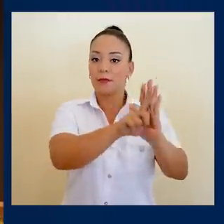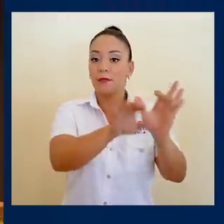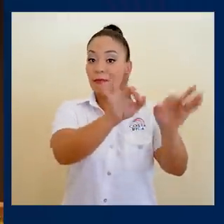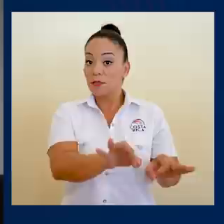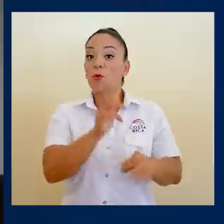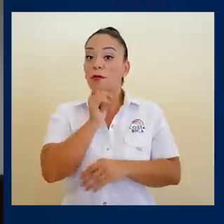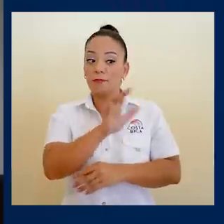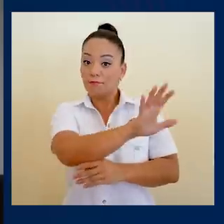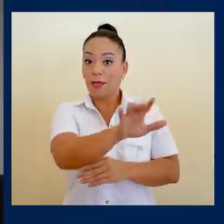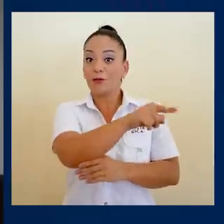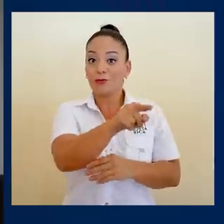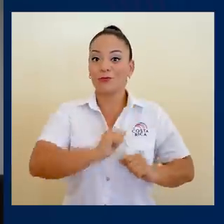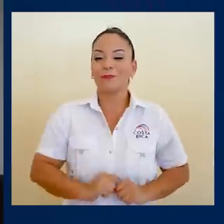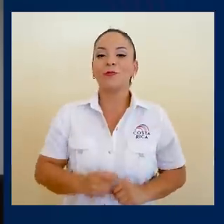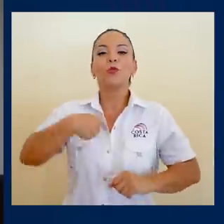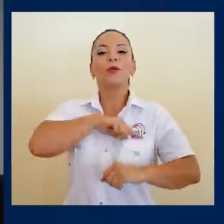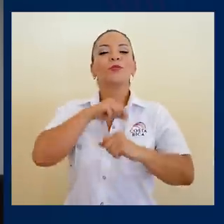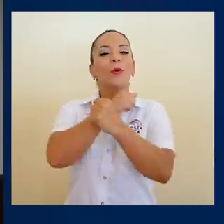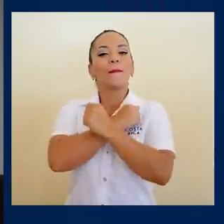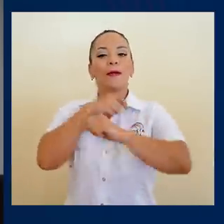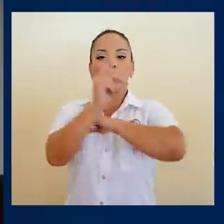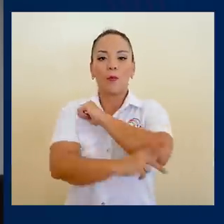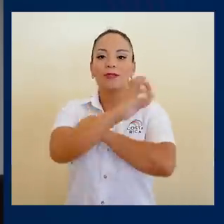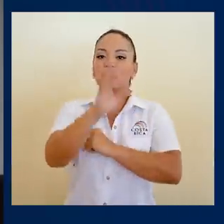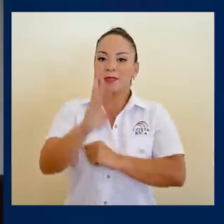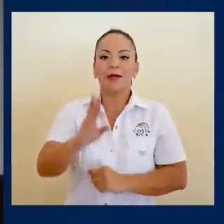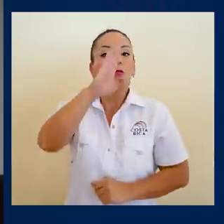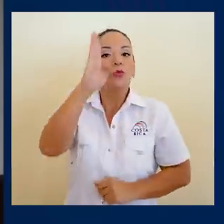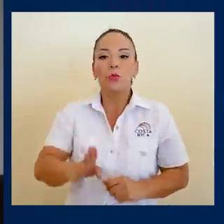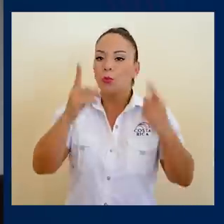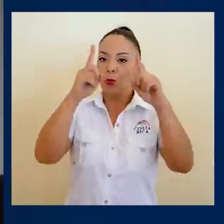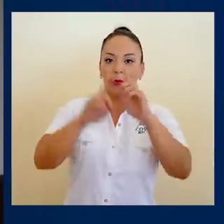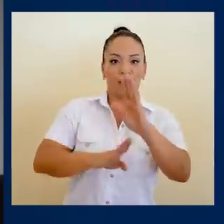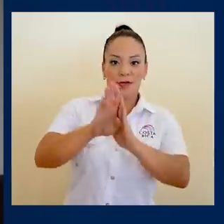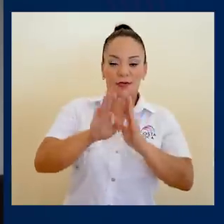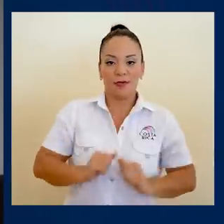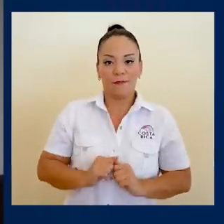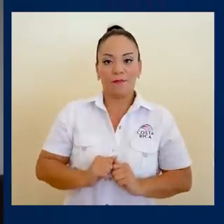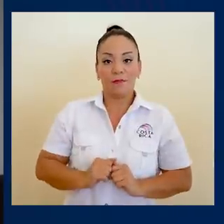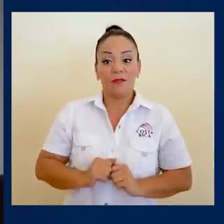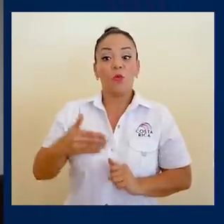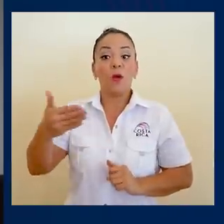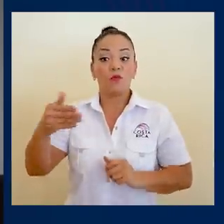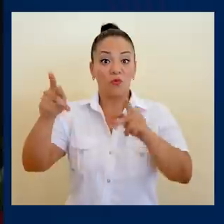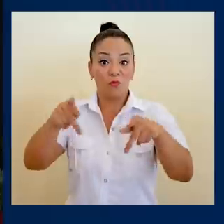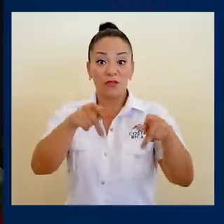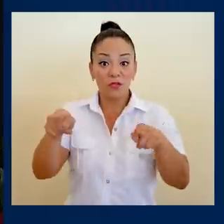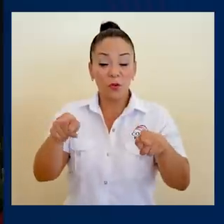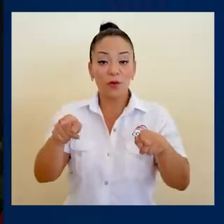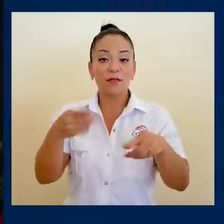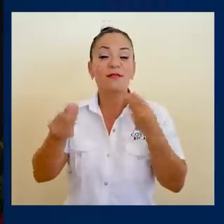es de ellos. Nuestra amada Costa Rica nunca va a salir adelante cuando hay gente que lo que hacen